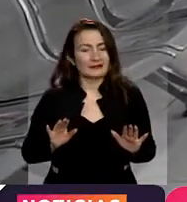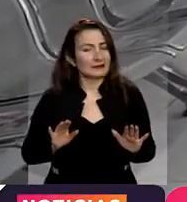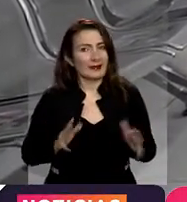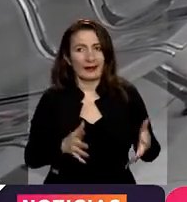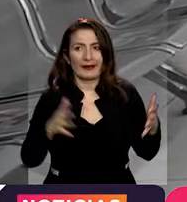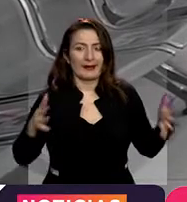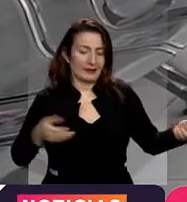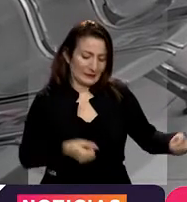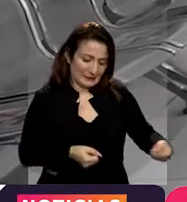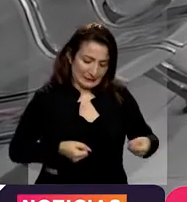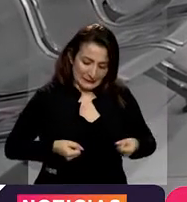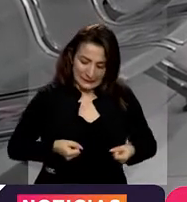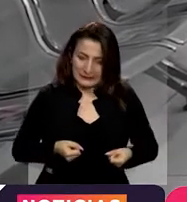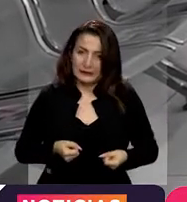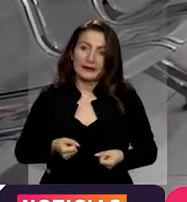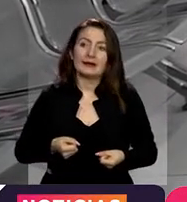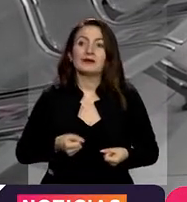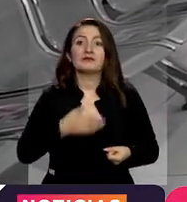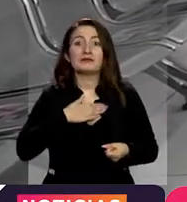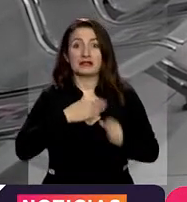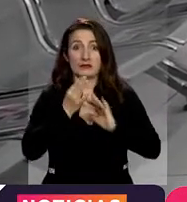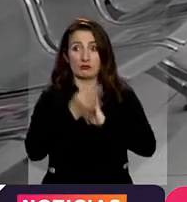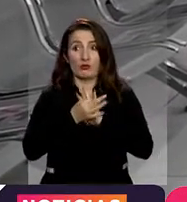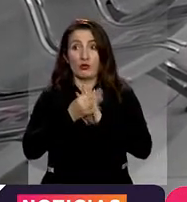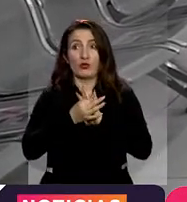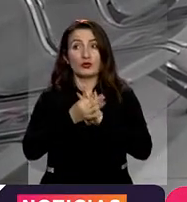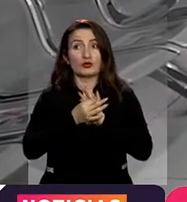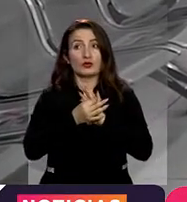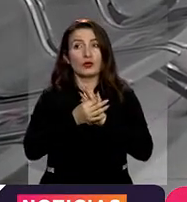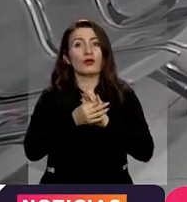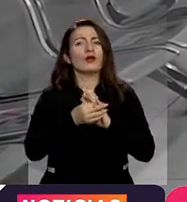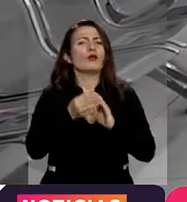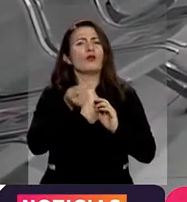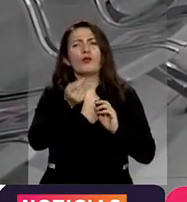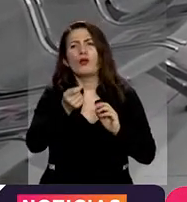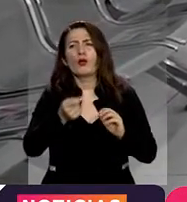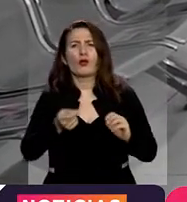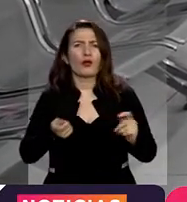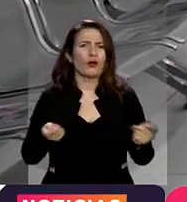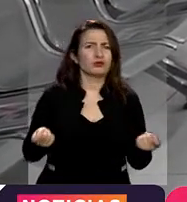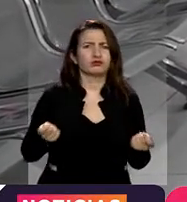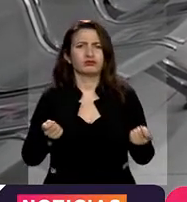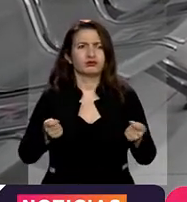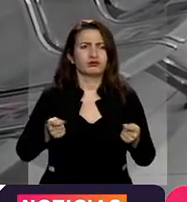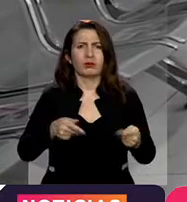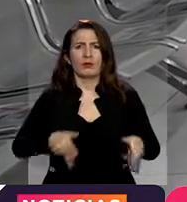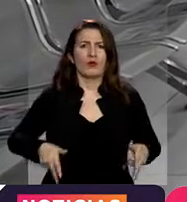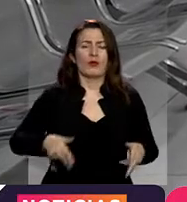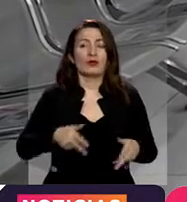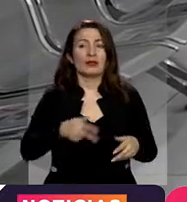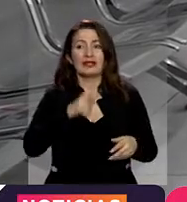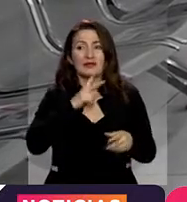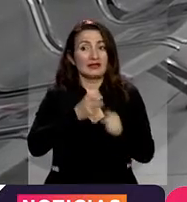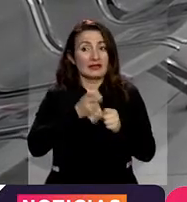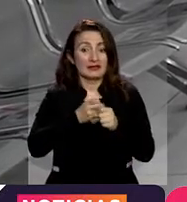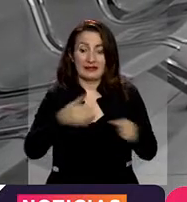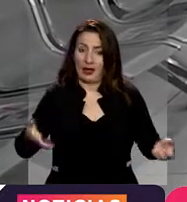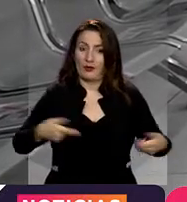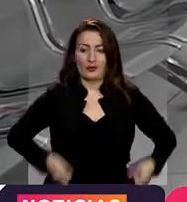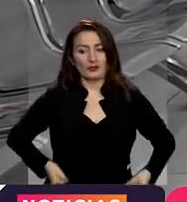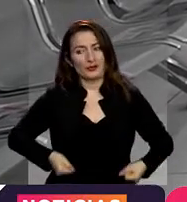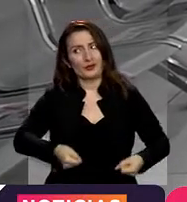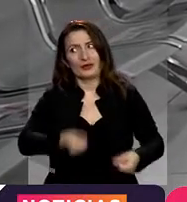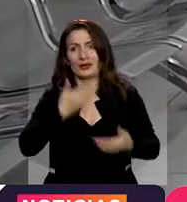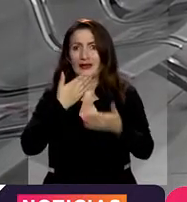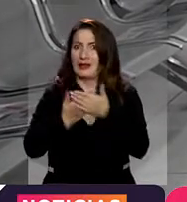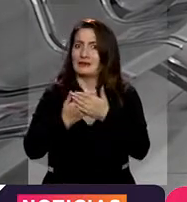inmensa. Porque el trasladar a mi esposo, que ya tiene poca movilidad, es bastante difícil, pero ya con esta silla, gracias